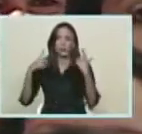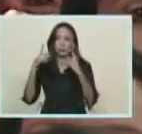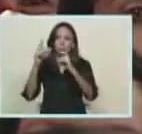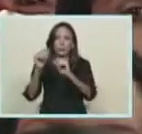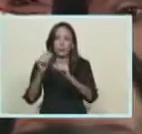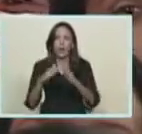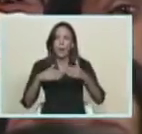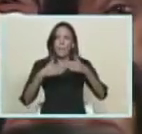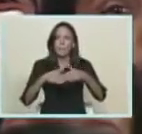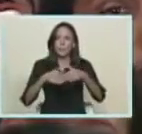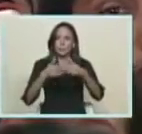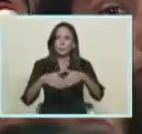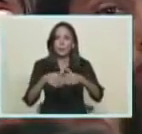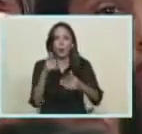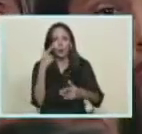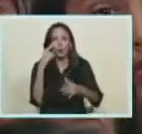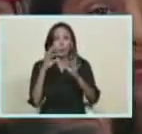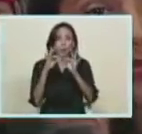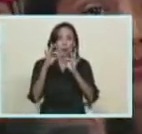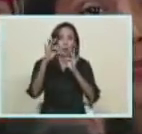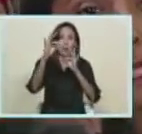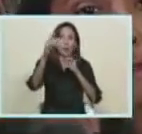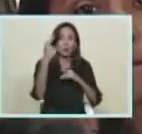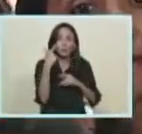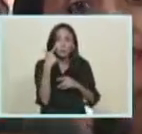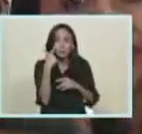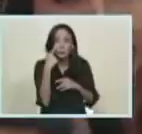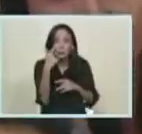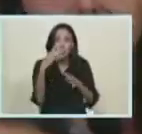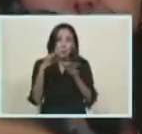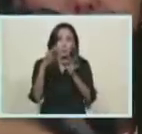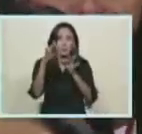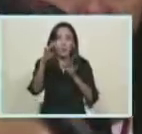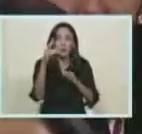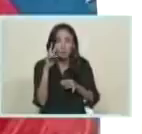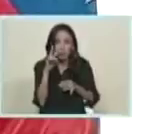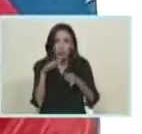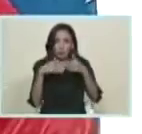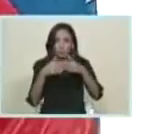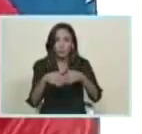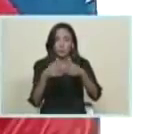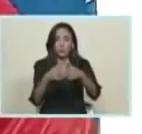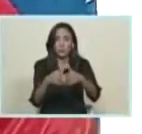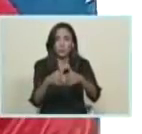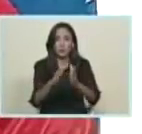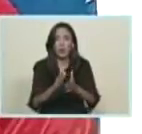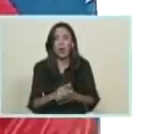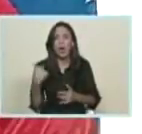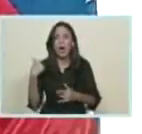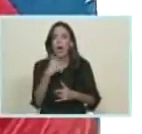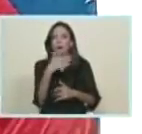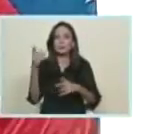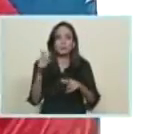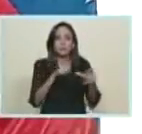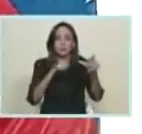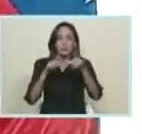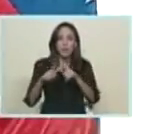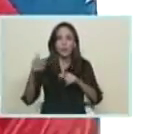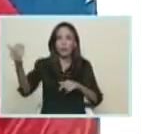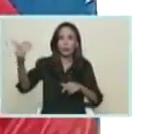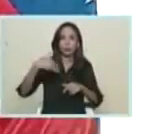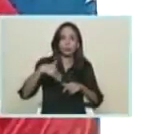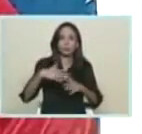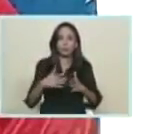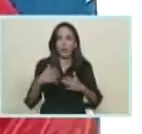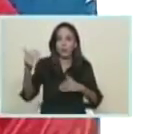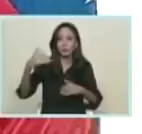Todavía el barco se veía por allá, en el horizonte marino de La Guaira, cuando ya en el Palacio de